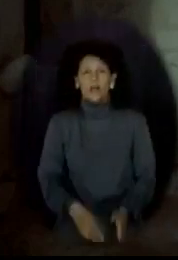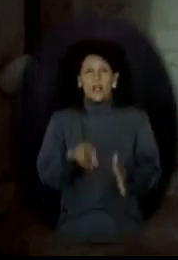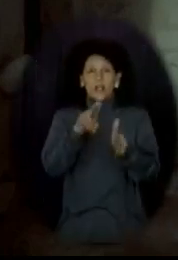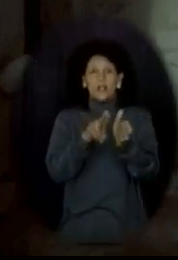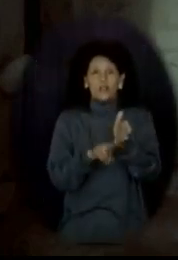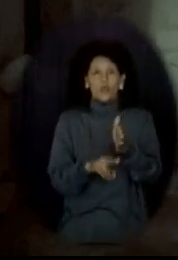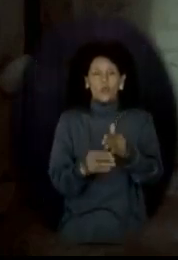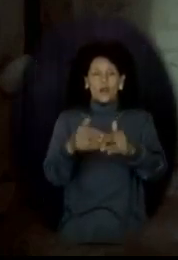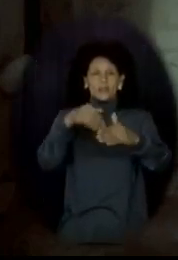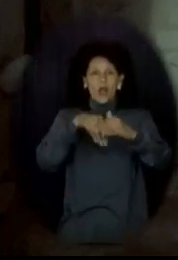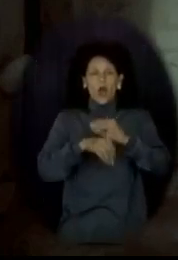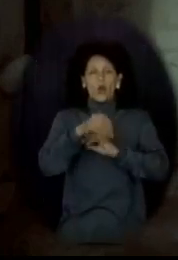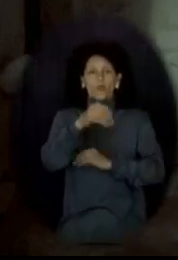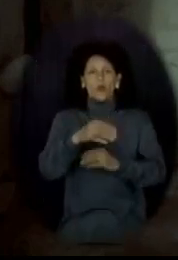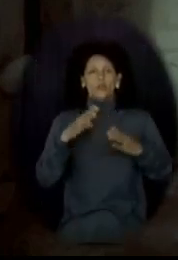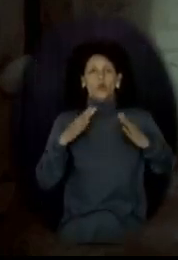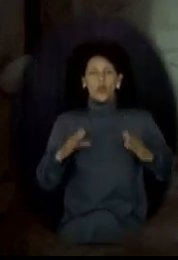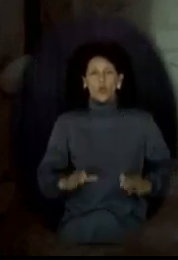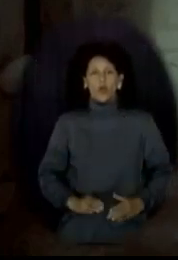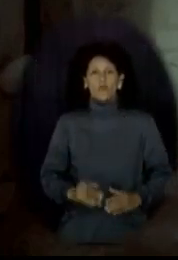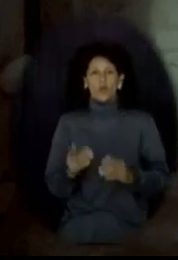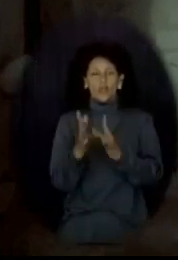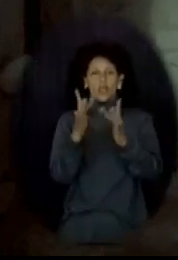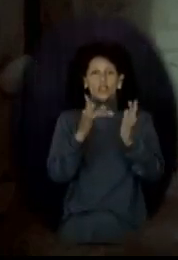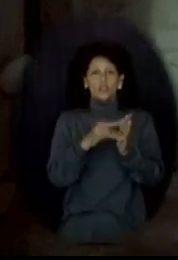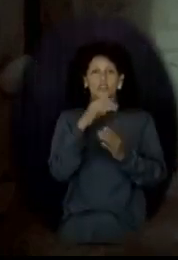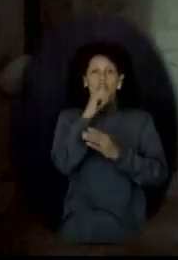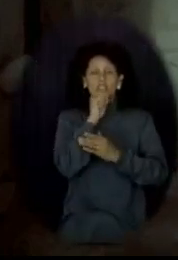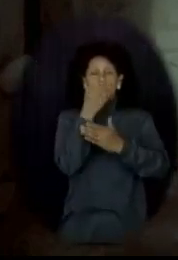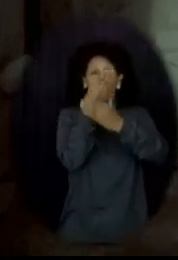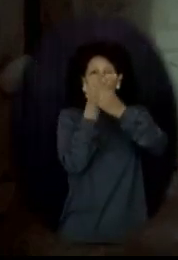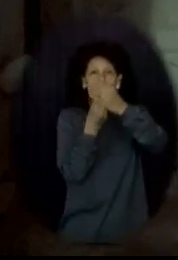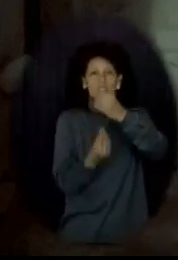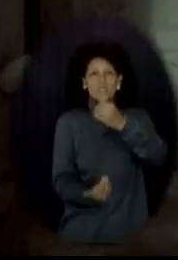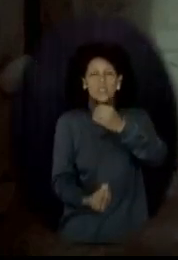La tumba en que fue colocado el cuerpo de Jesús está vacía.